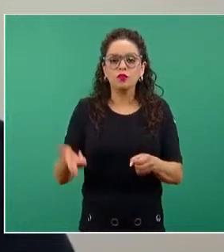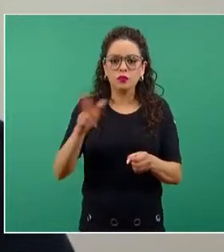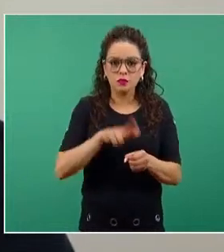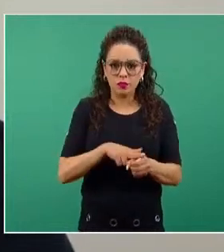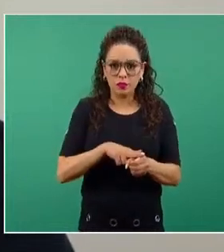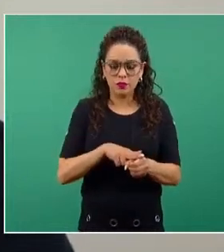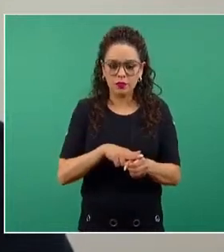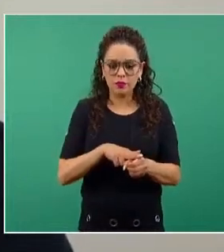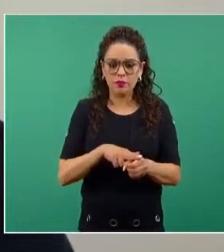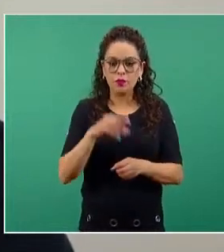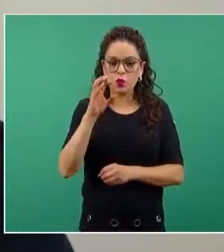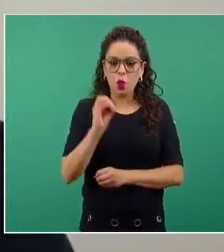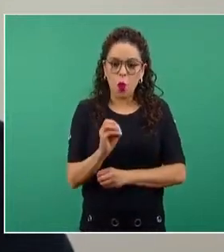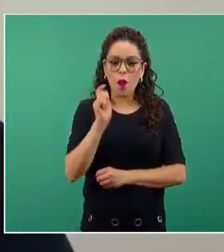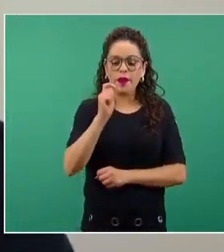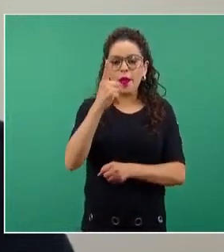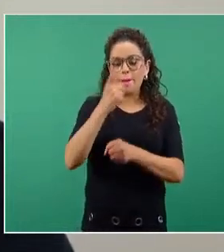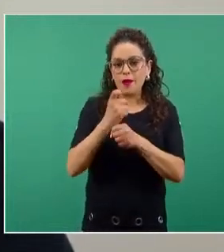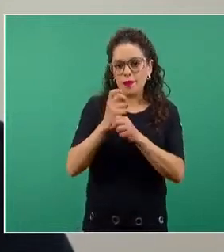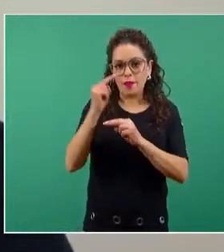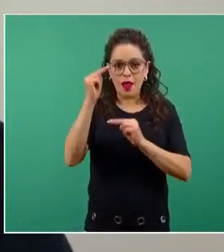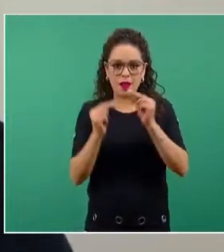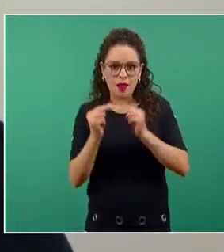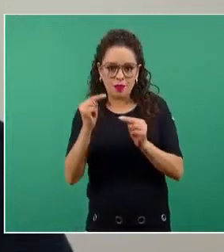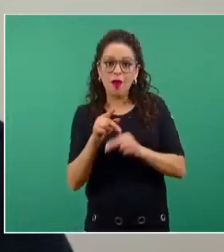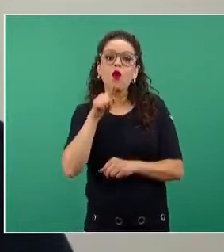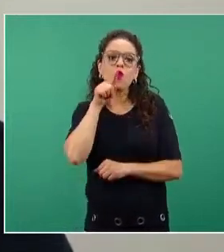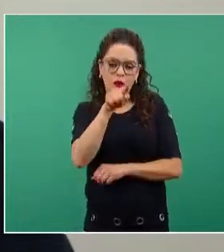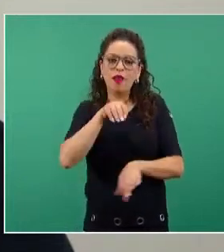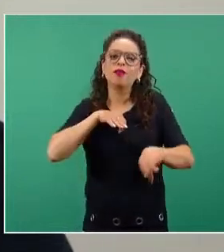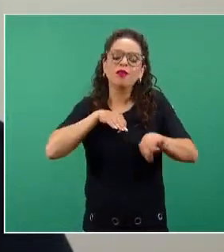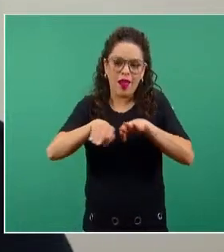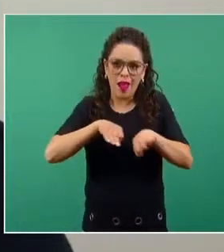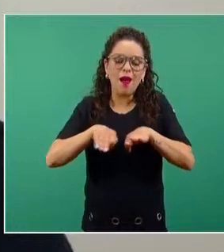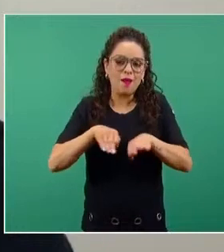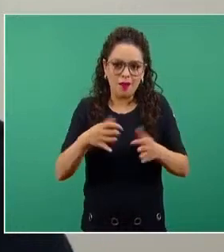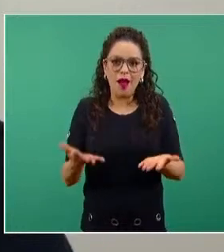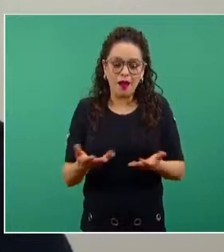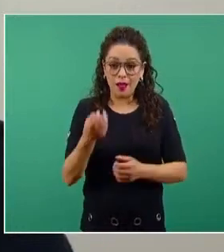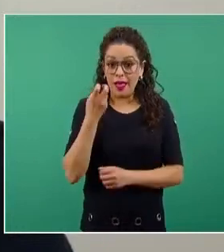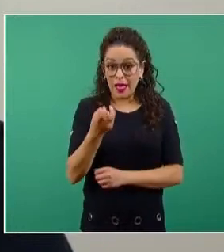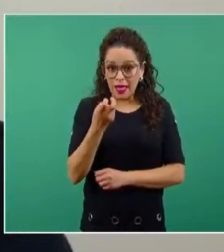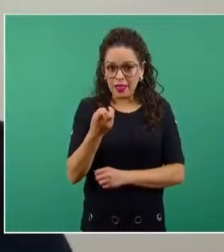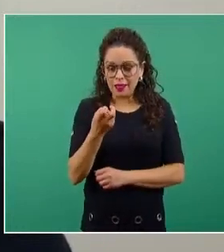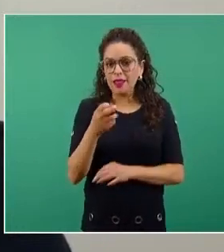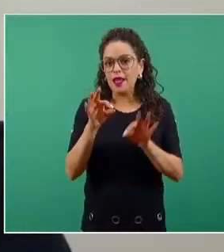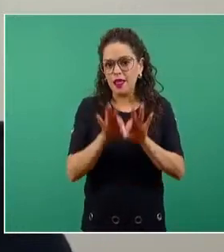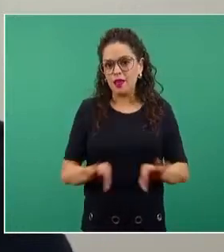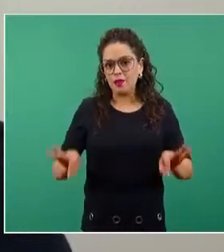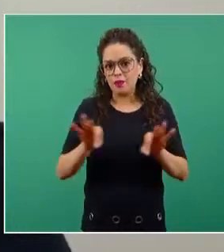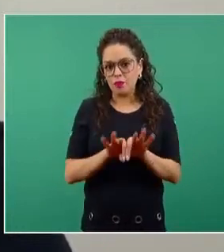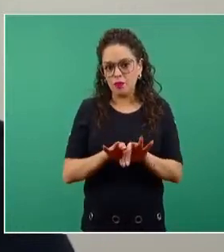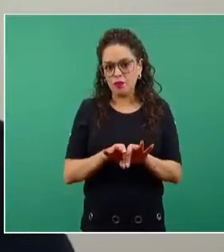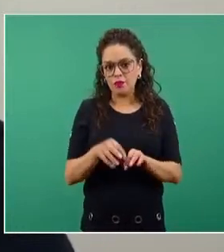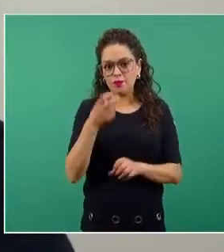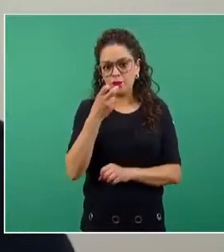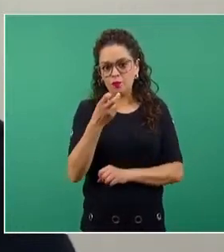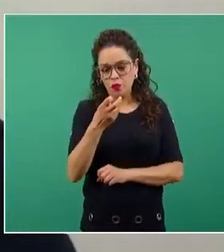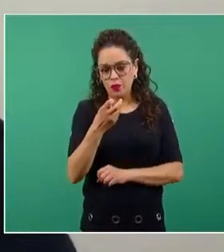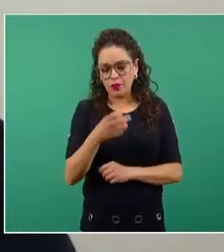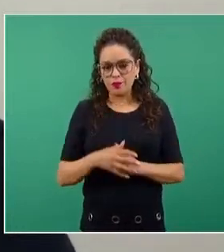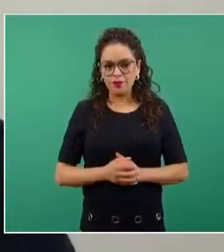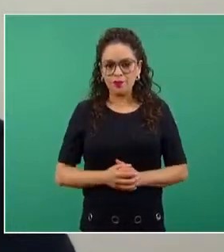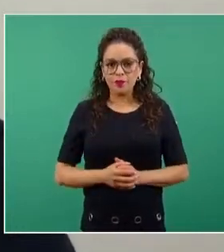de primer nivel en las cuales ellos trabajan. Entonces, esto es un primer determinante que puede contribuir. Ahora,